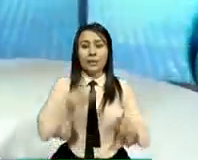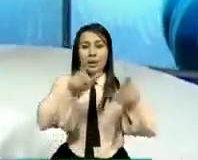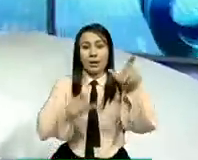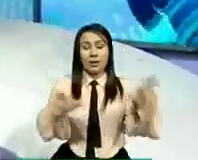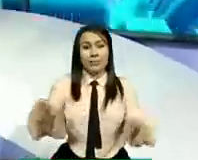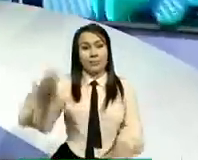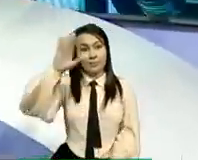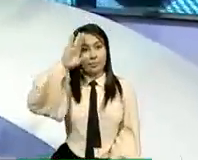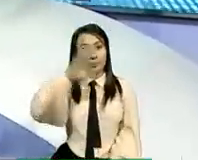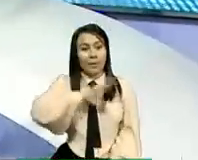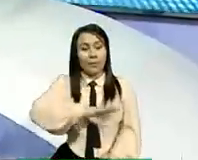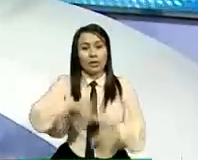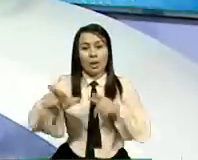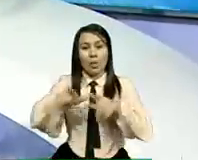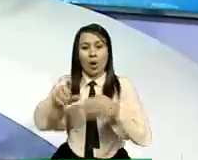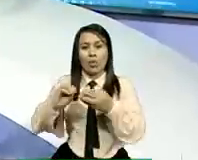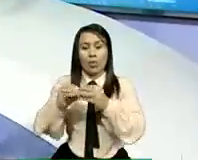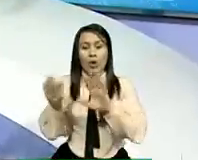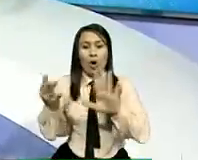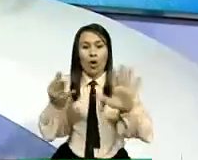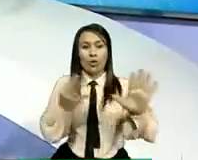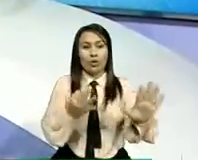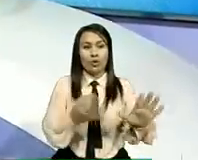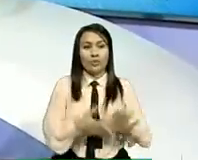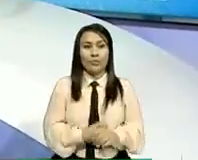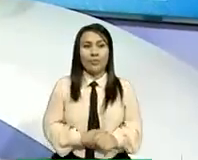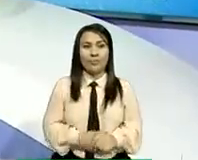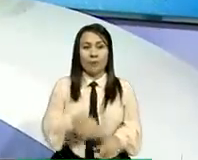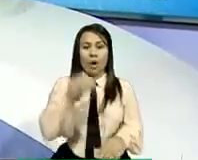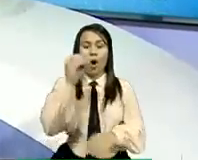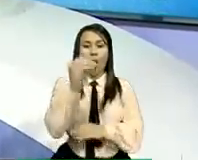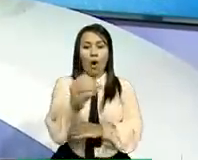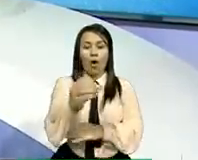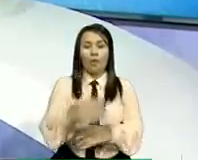la subzona 8, el